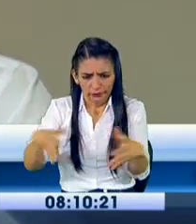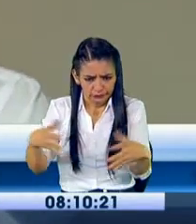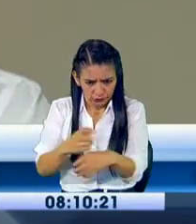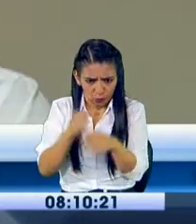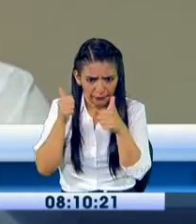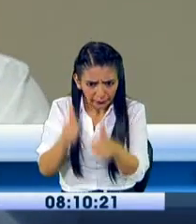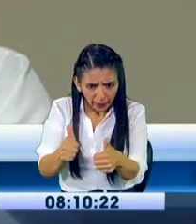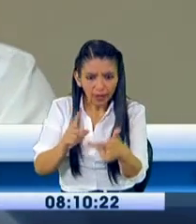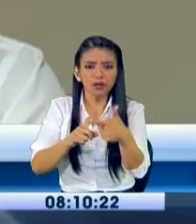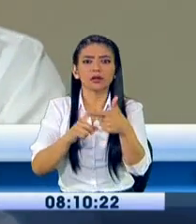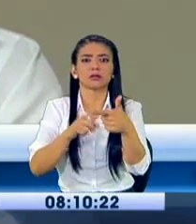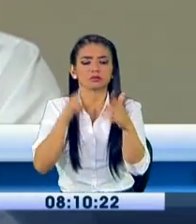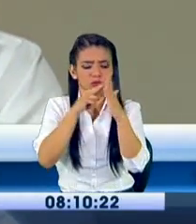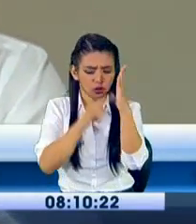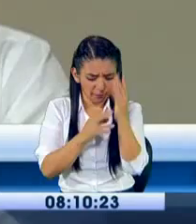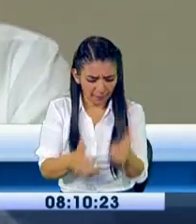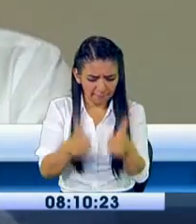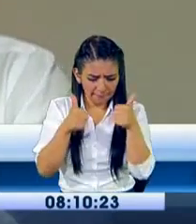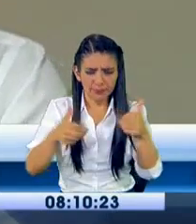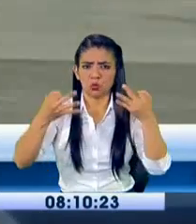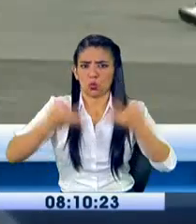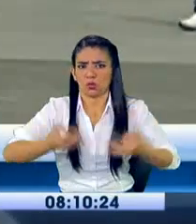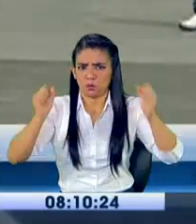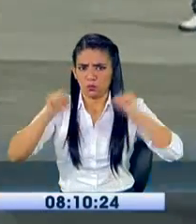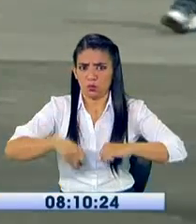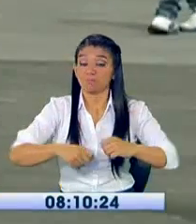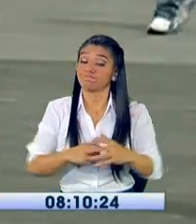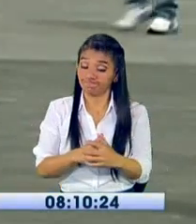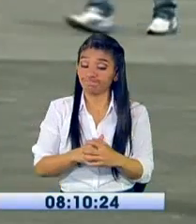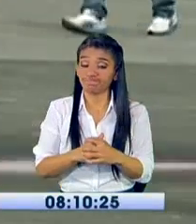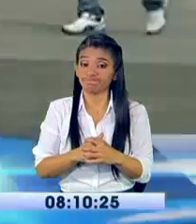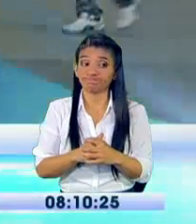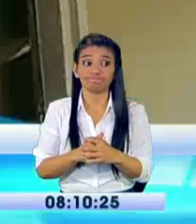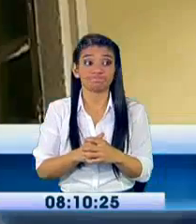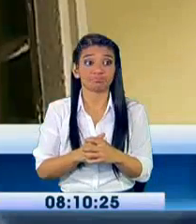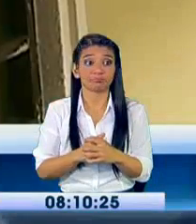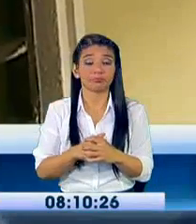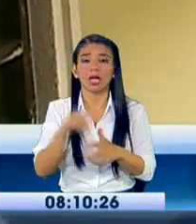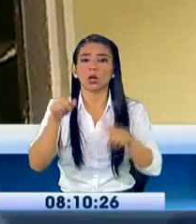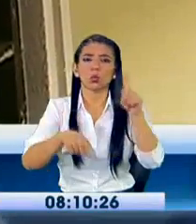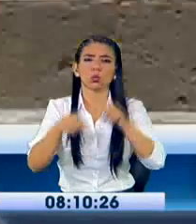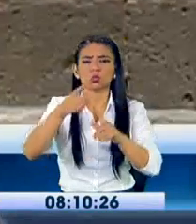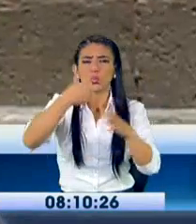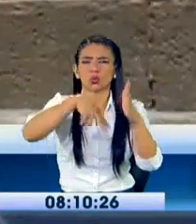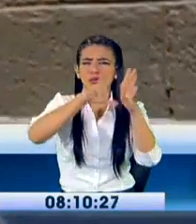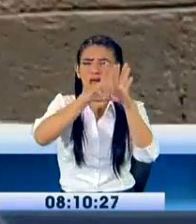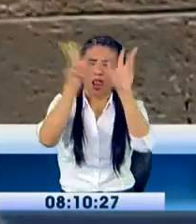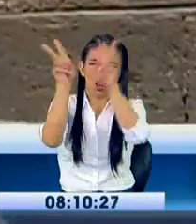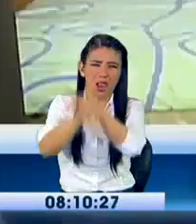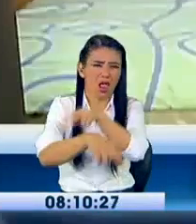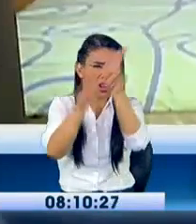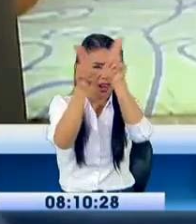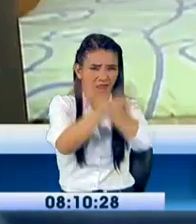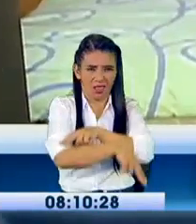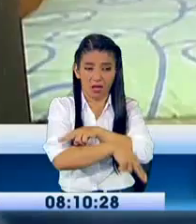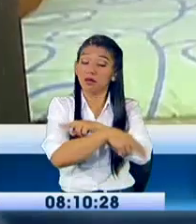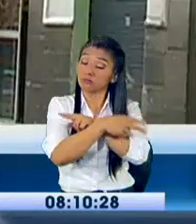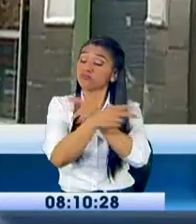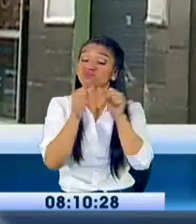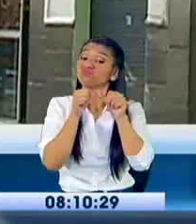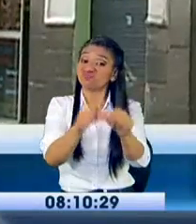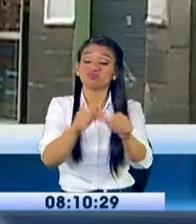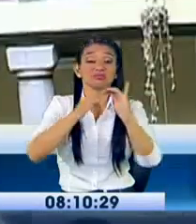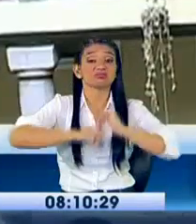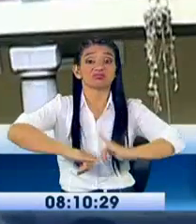porque también son madres de familia. Y aquí, en coordinación con el señor alcalde, vamos a buscar esa solución. Se ratificó que lo que